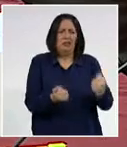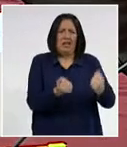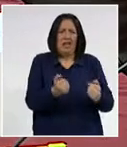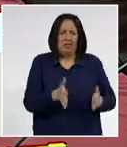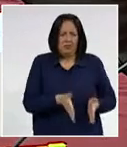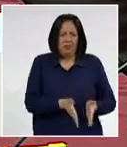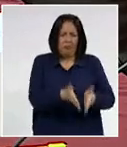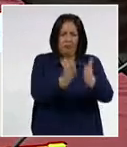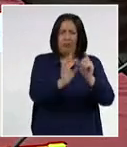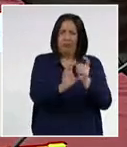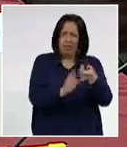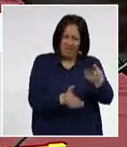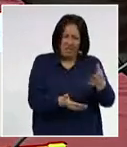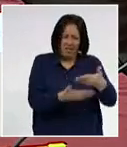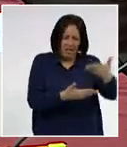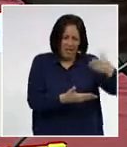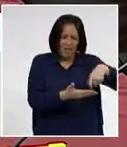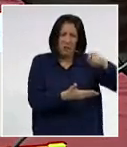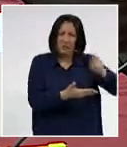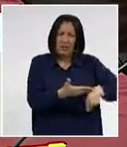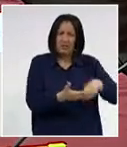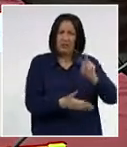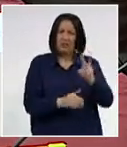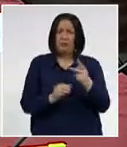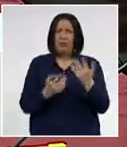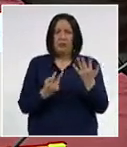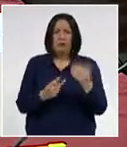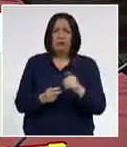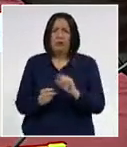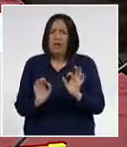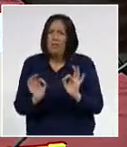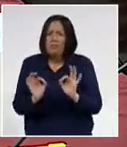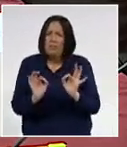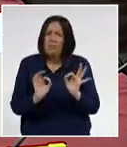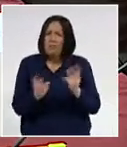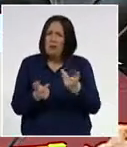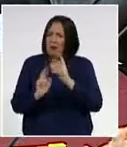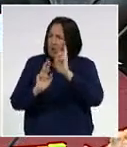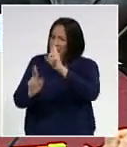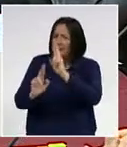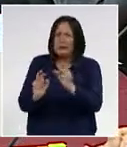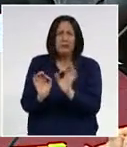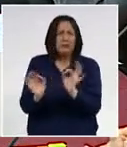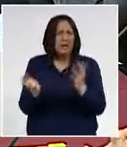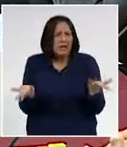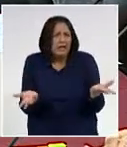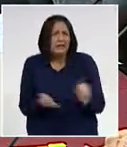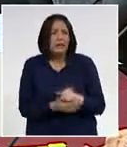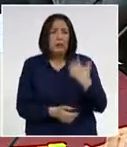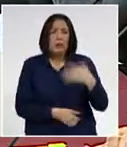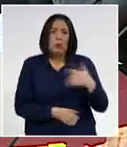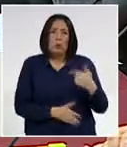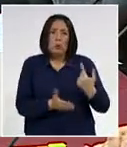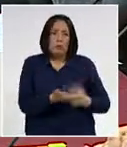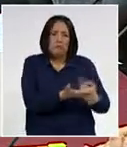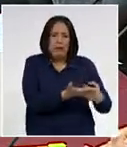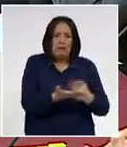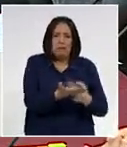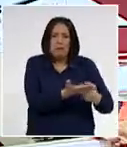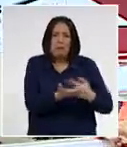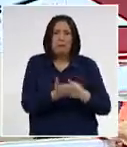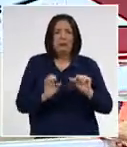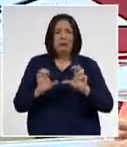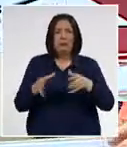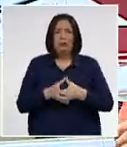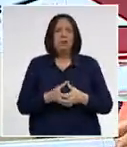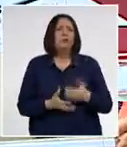está en el contrato del 2009. No se hicieron respetar. Así de tenso fue el debate en el grupo de trabajo presidido por